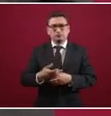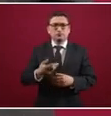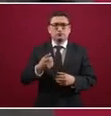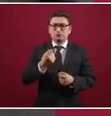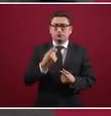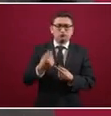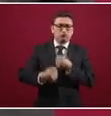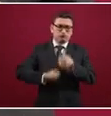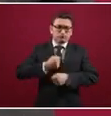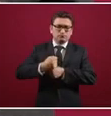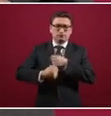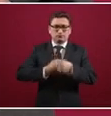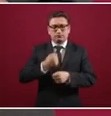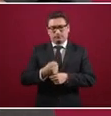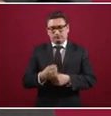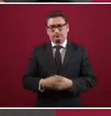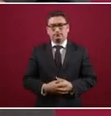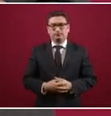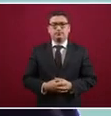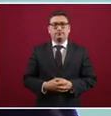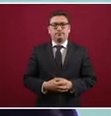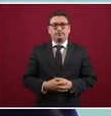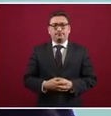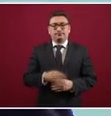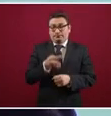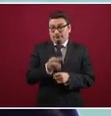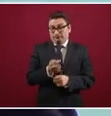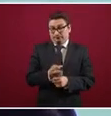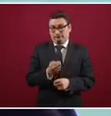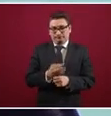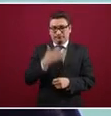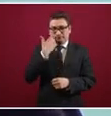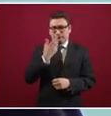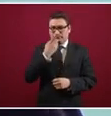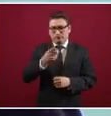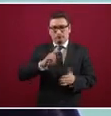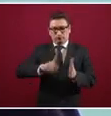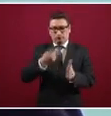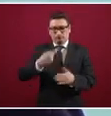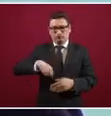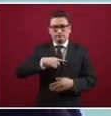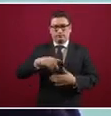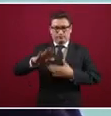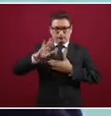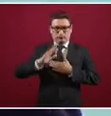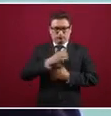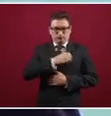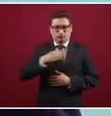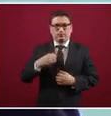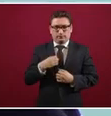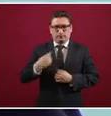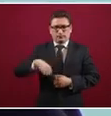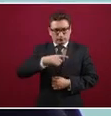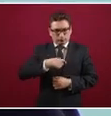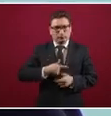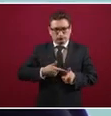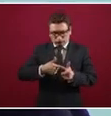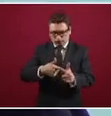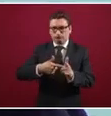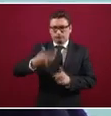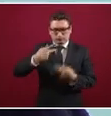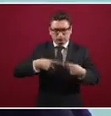muchos años en este momento queremos reiterar el compromiso y la obligación que se tiene en la búsqueda de personas